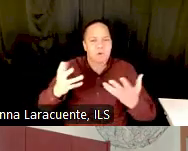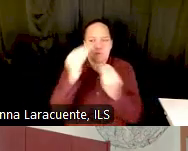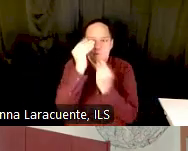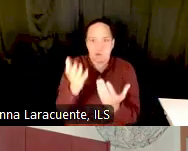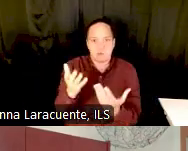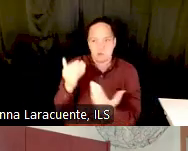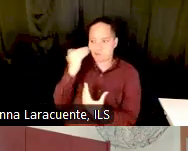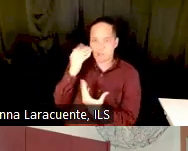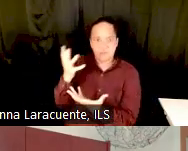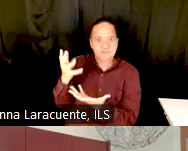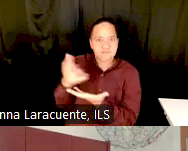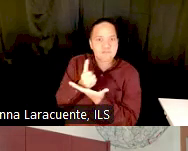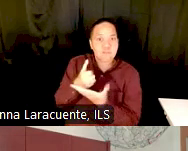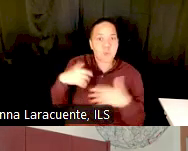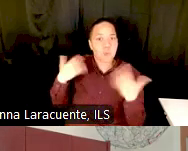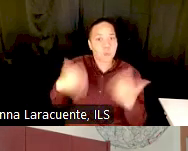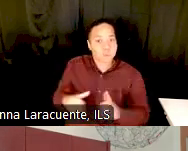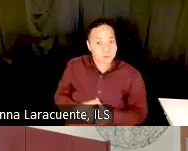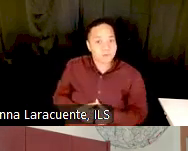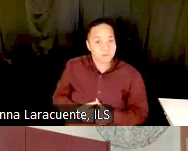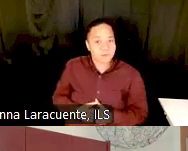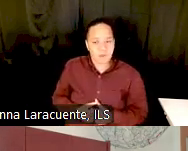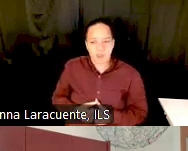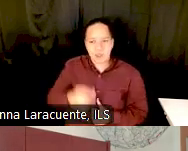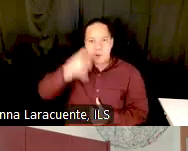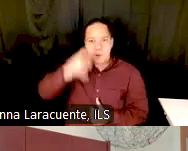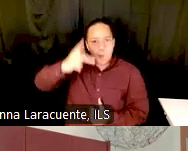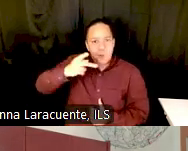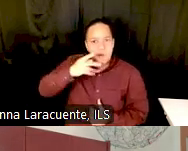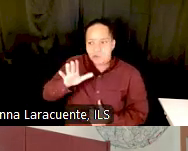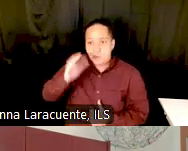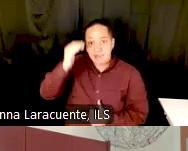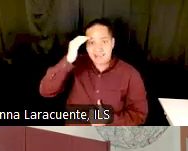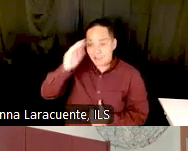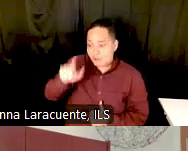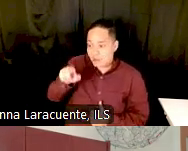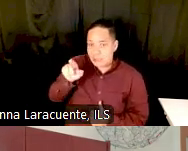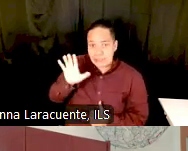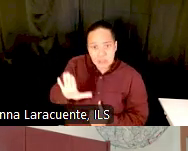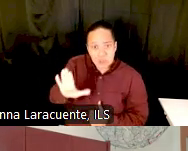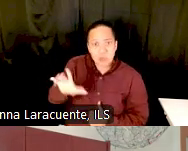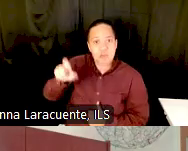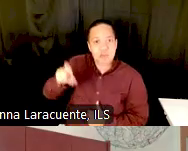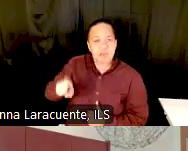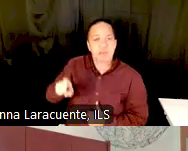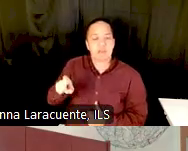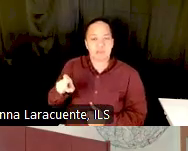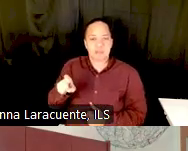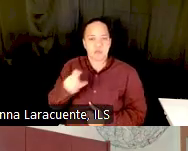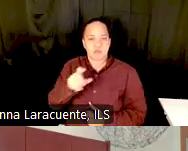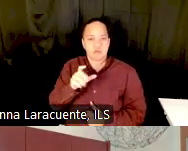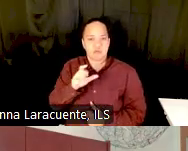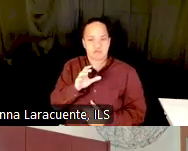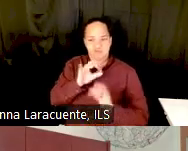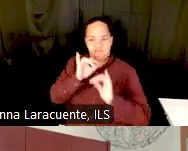eso. Así que el conocer las necesidades de la persona en su carácter individual es lo